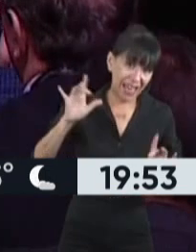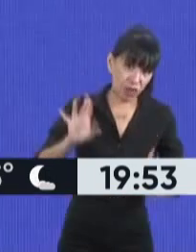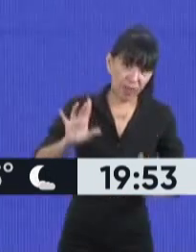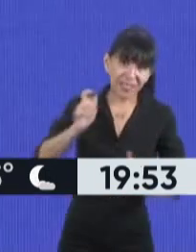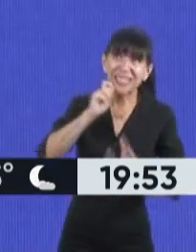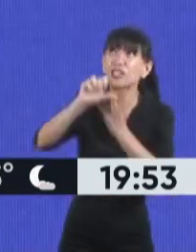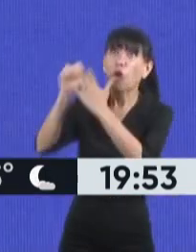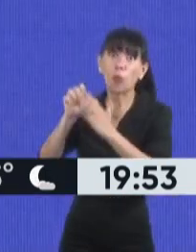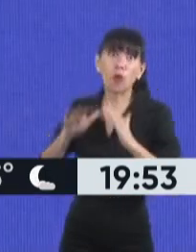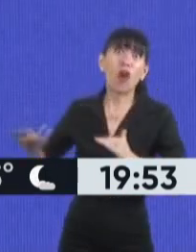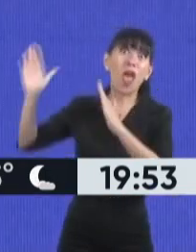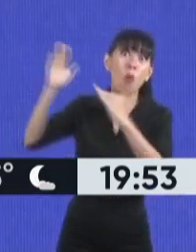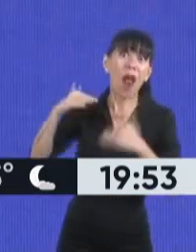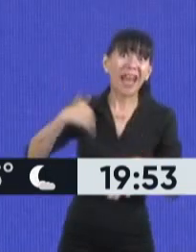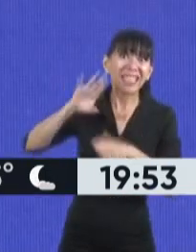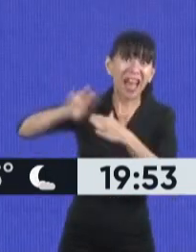Pero